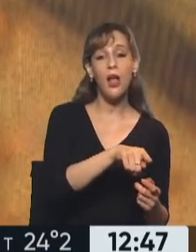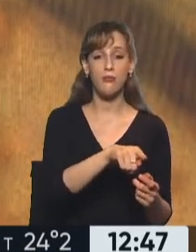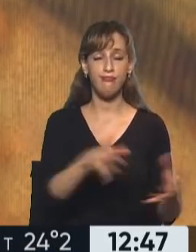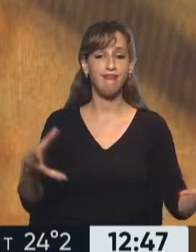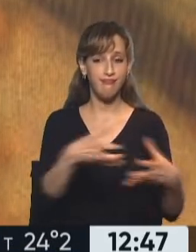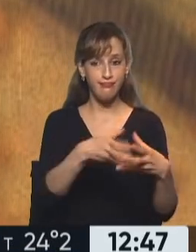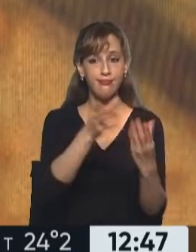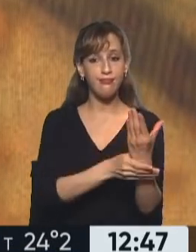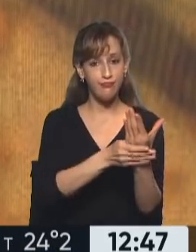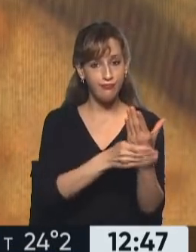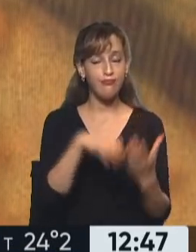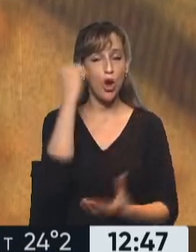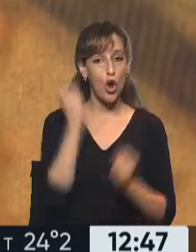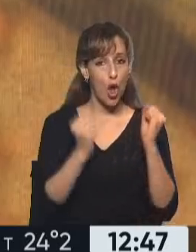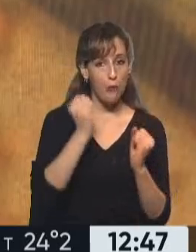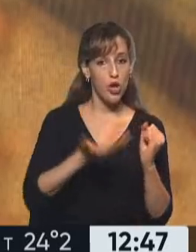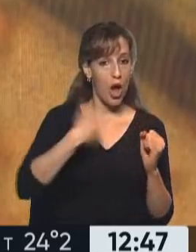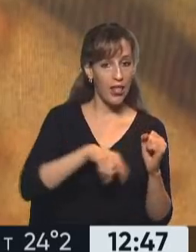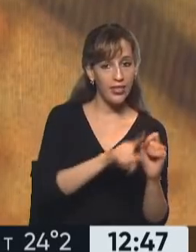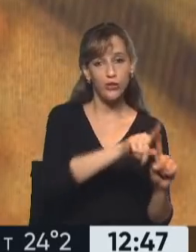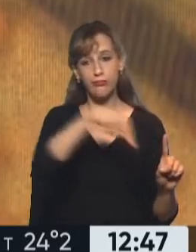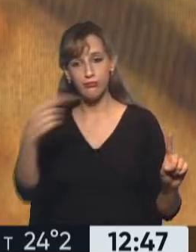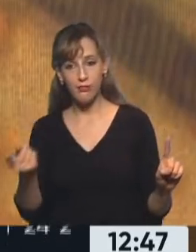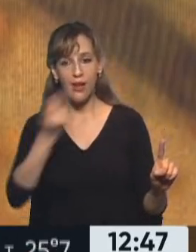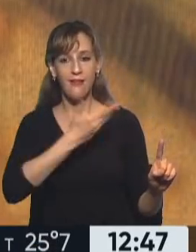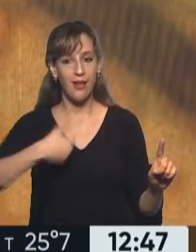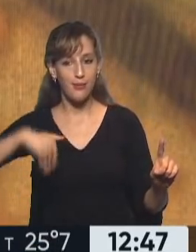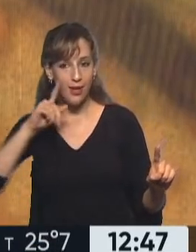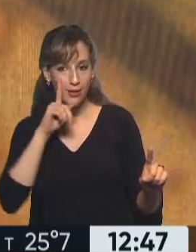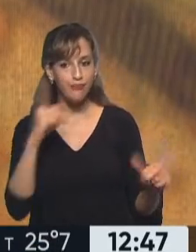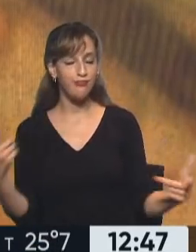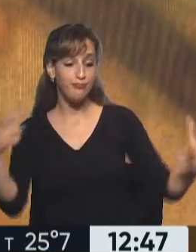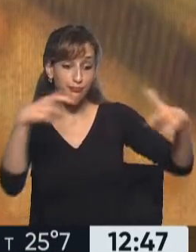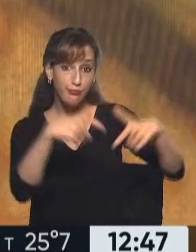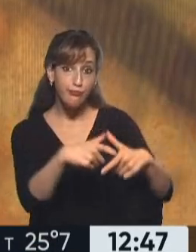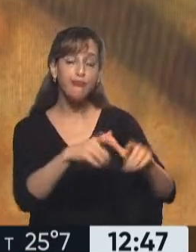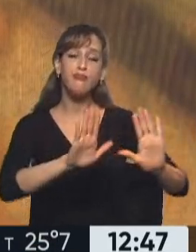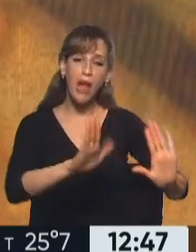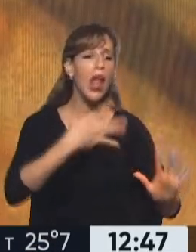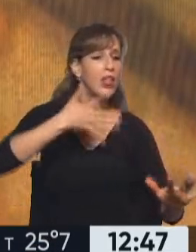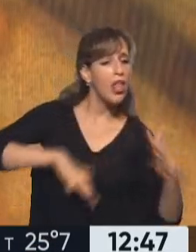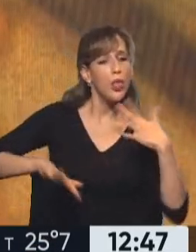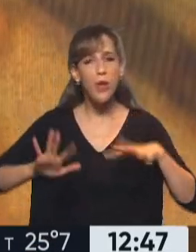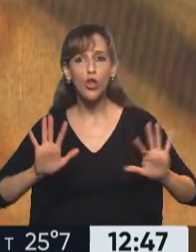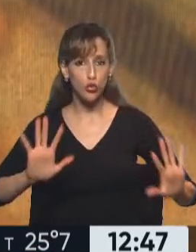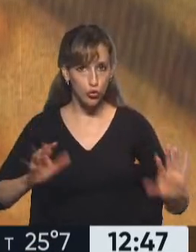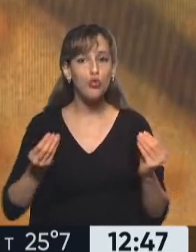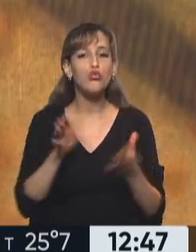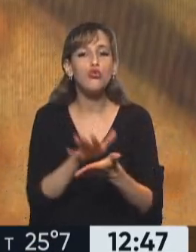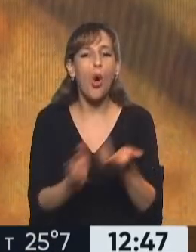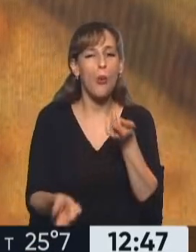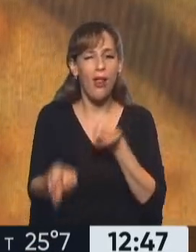Gabinete Económico Argentino, y el Fondo Monetario Internacional en lo que tiene que ver con la renegociación y no